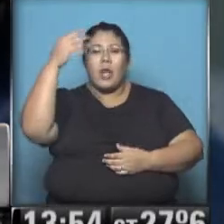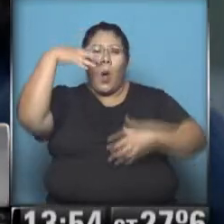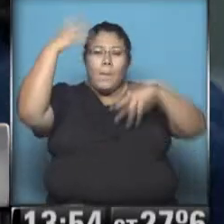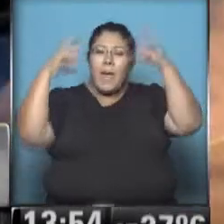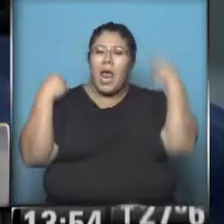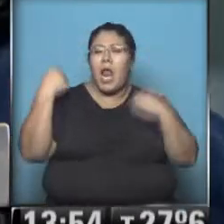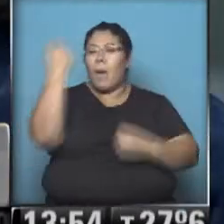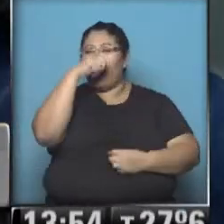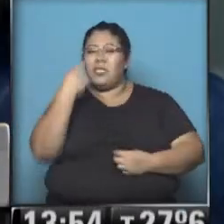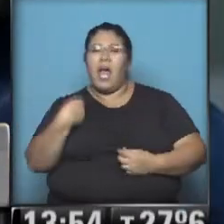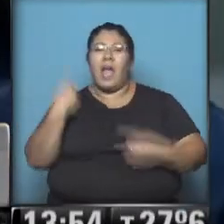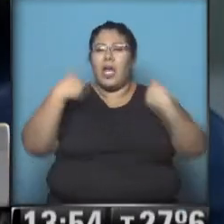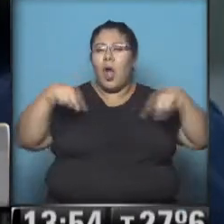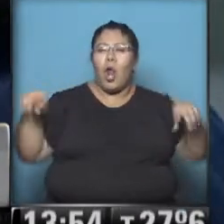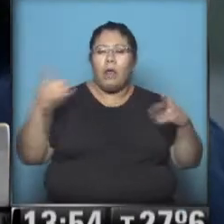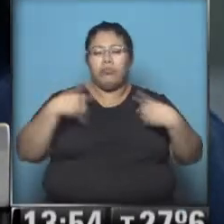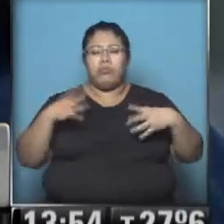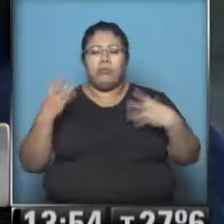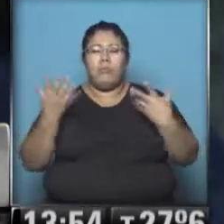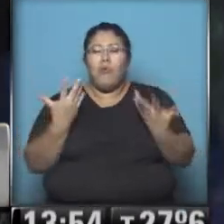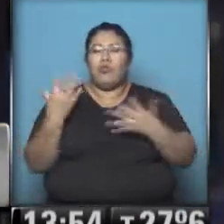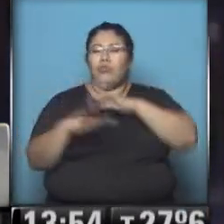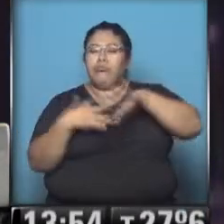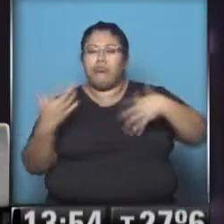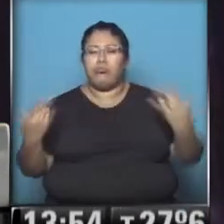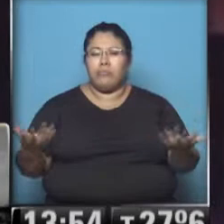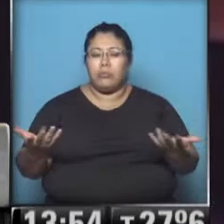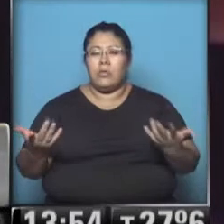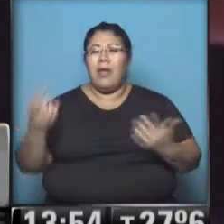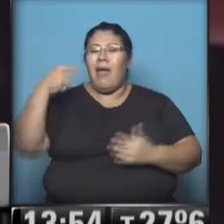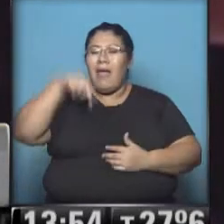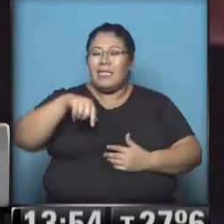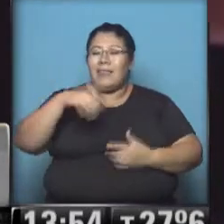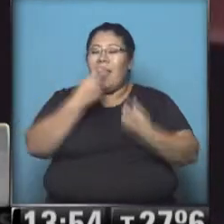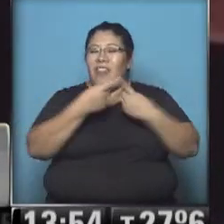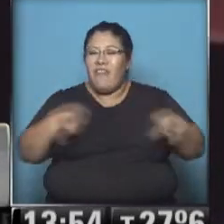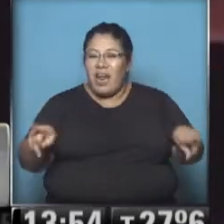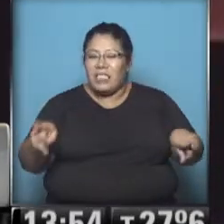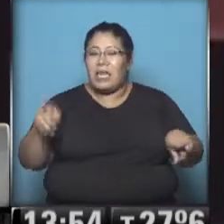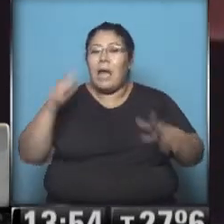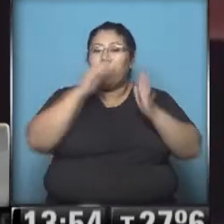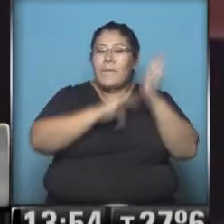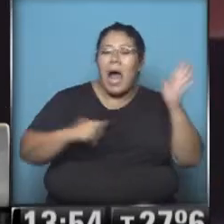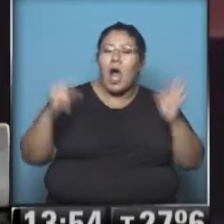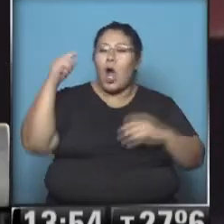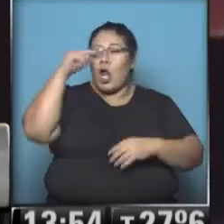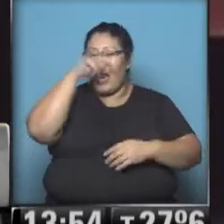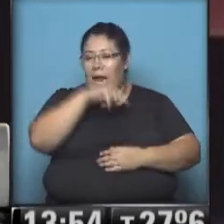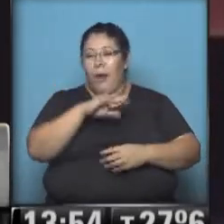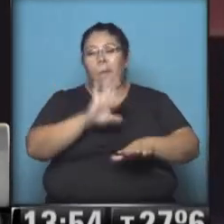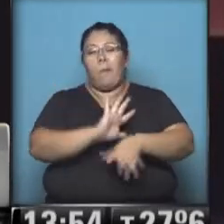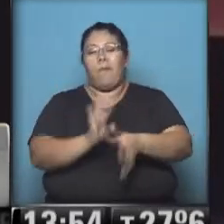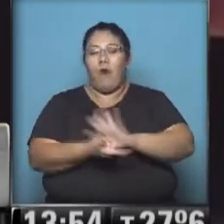entro y salgo y colores y esta es como en blanco y negro el universo es el país su perpetuo derrumbe y su perpetua